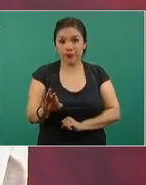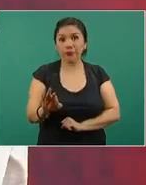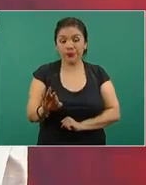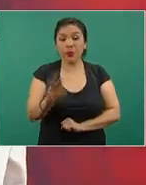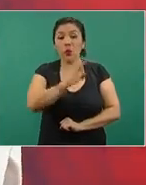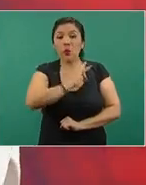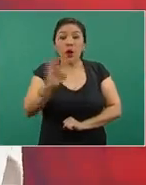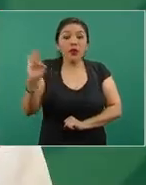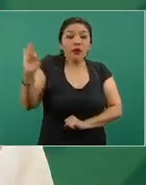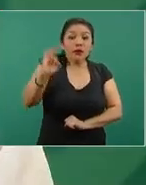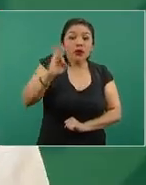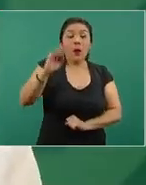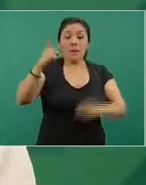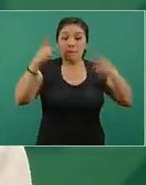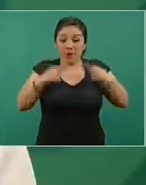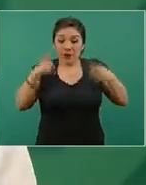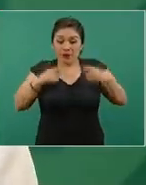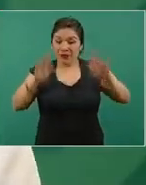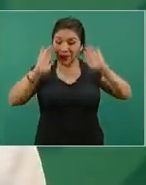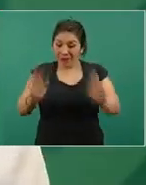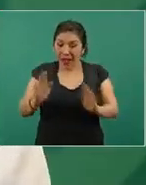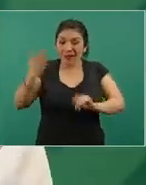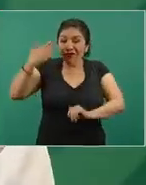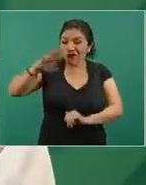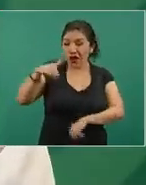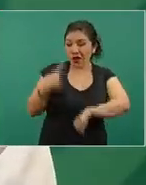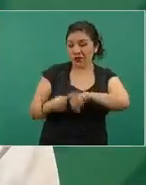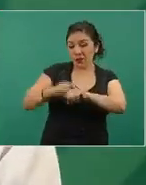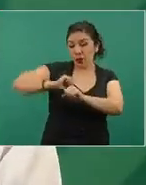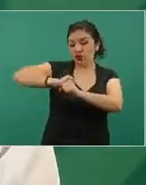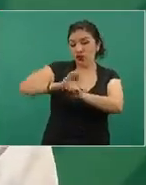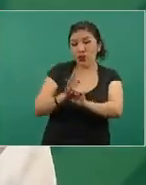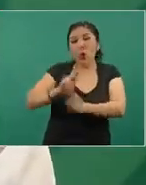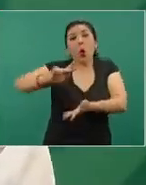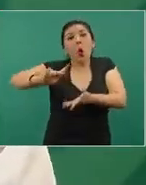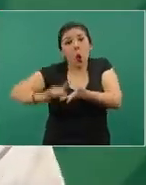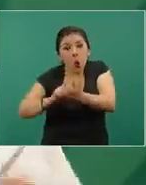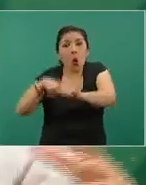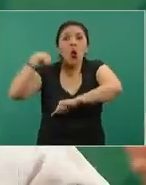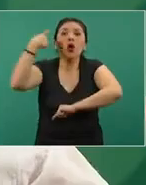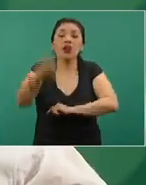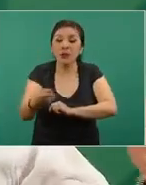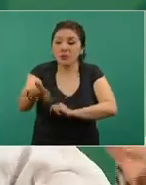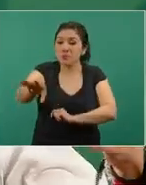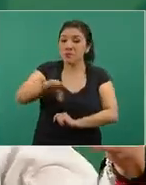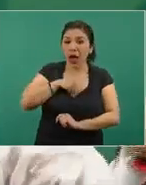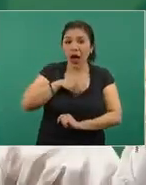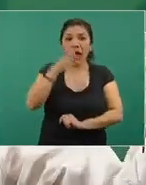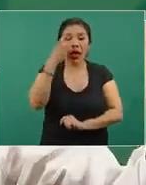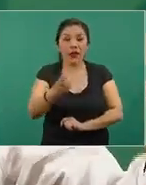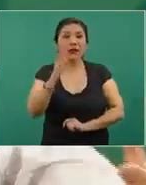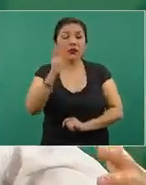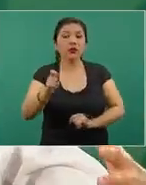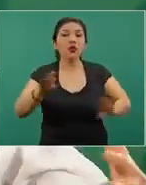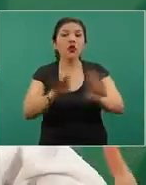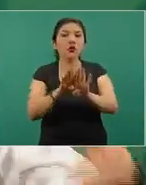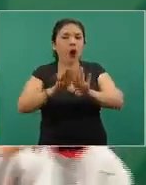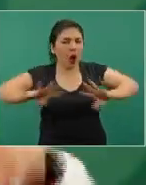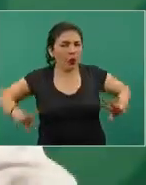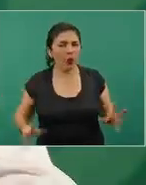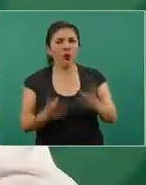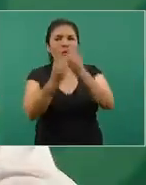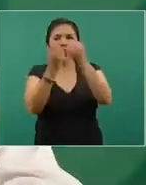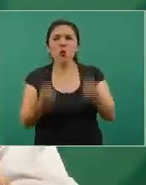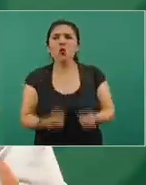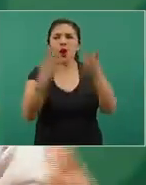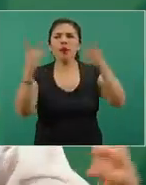1% es la probabilidad de que una persona que ya padeció COVID vuelva a reinfectarse. Esto es, de la totalidad de personas